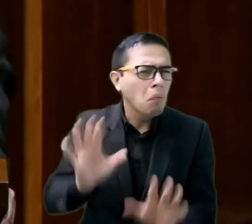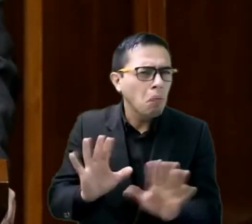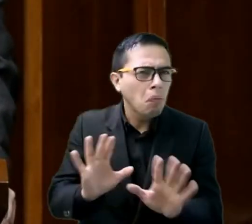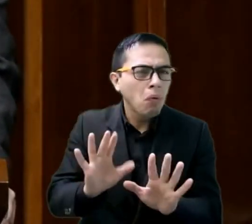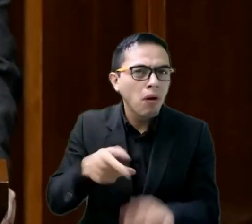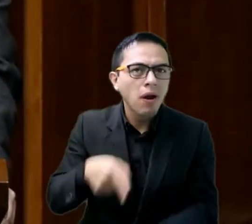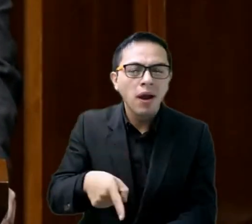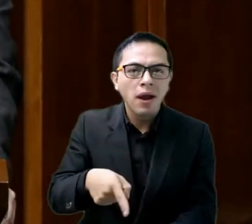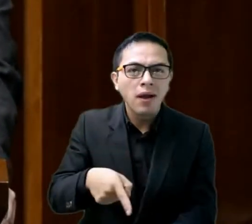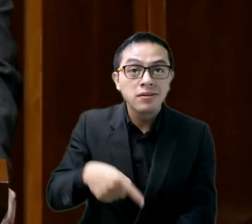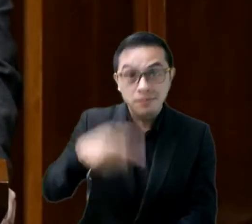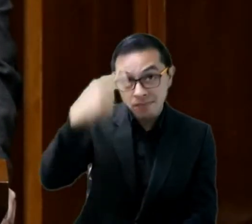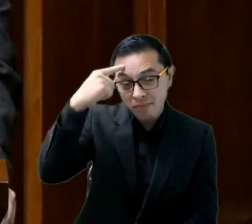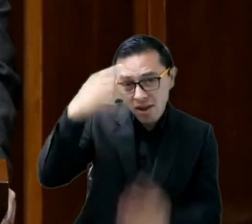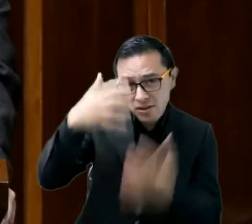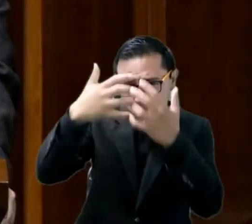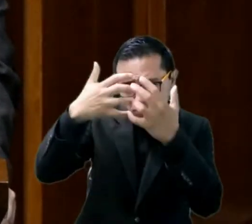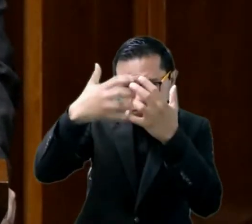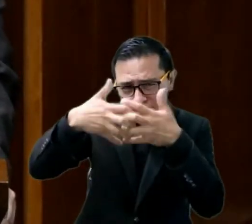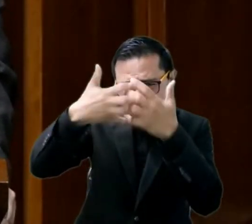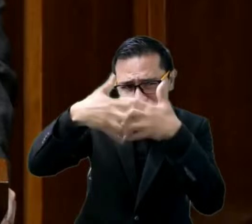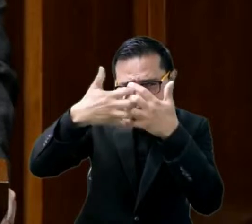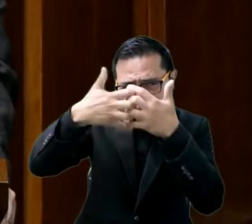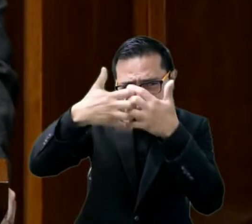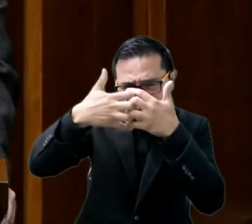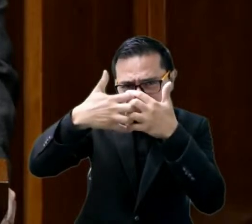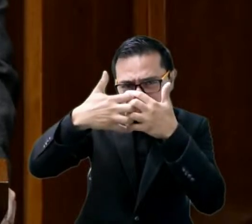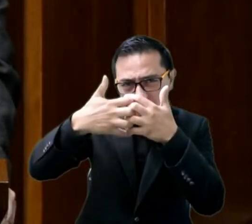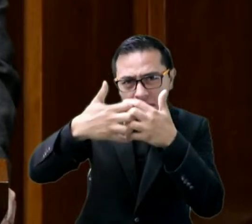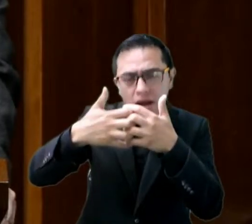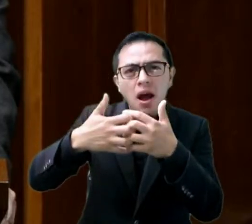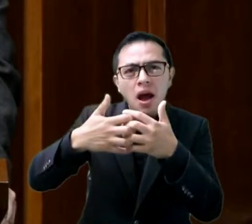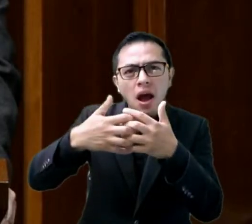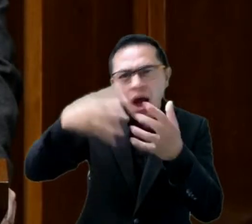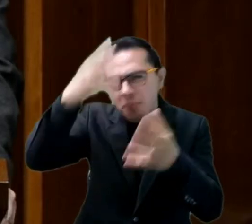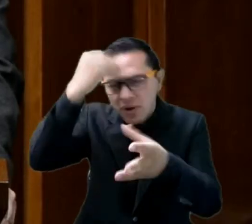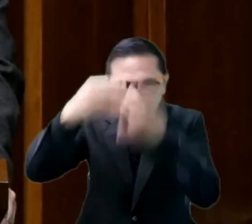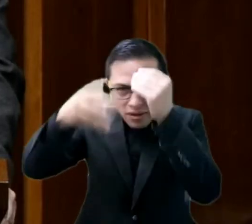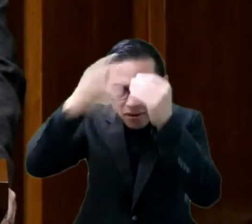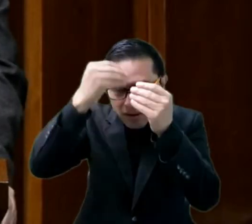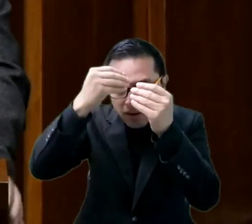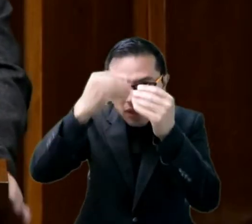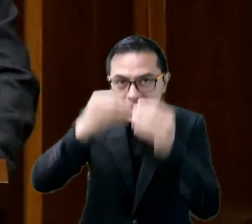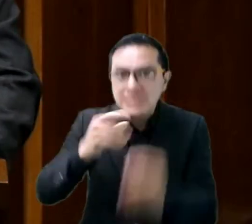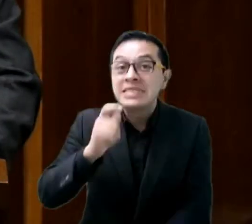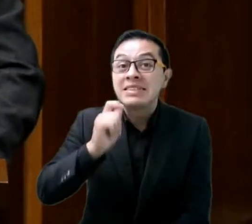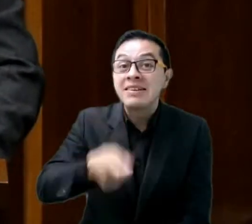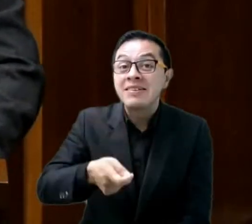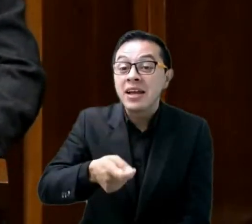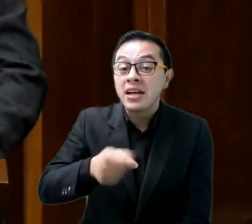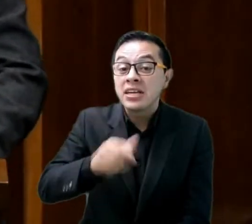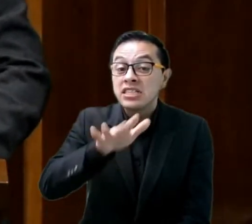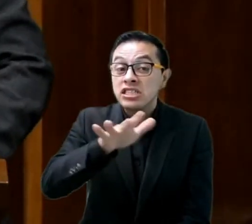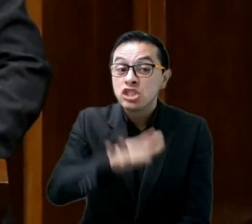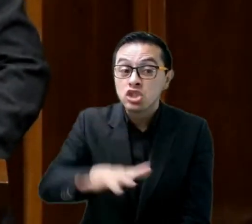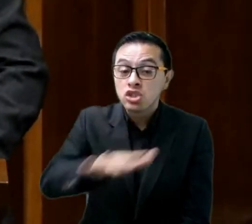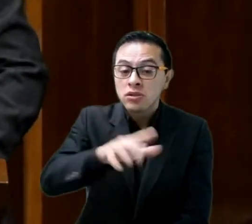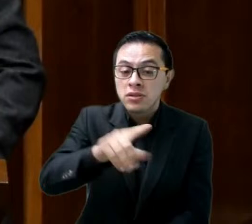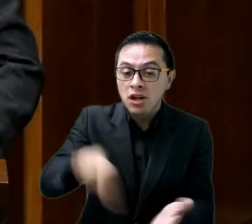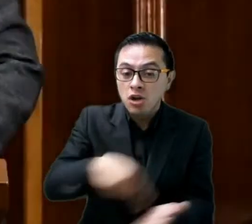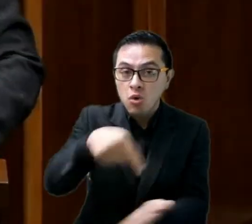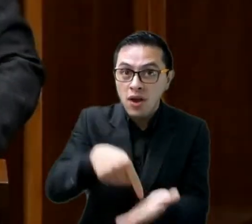conocimiento. Entonces, nuestra atención a las zonas más pobres debe ser antes de los 5 años. Insisto, no te hace